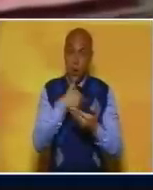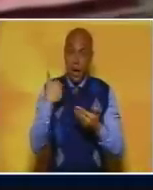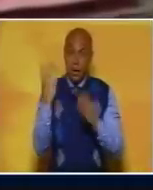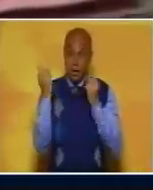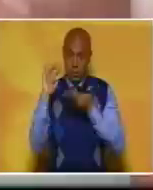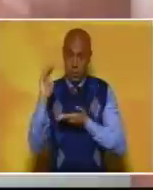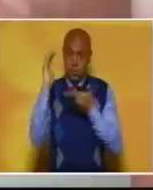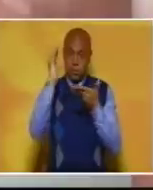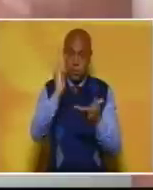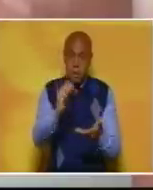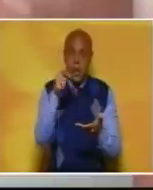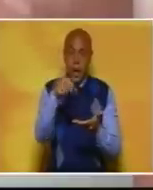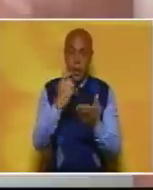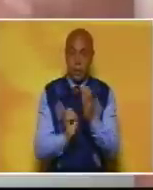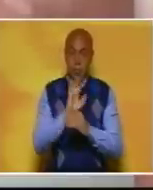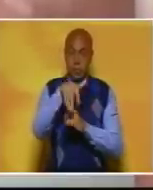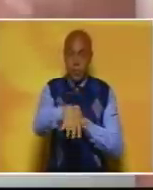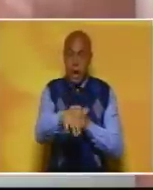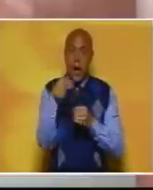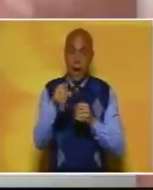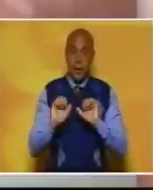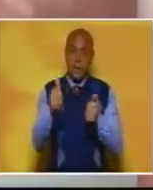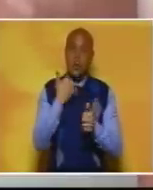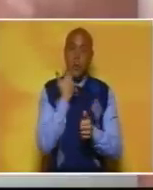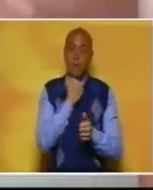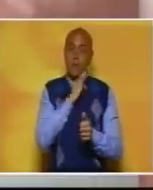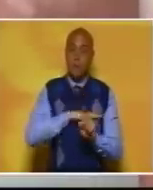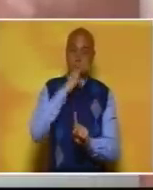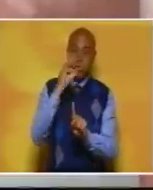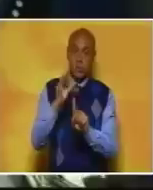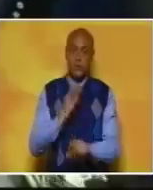destinarán para la provincia de Hubei, epicentro del brote.